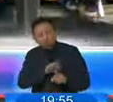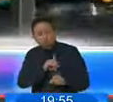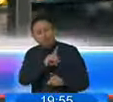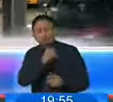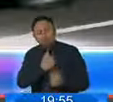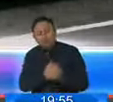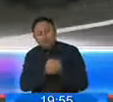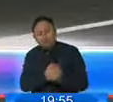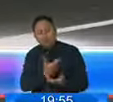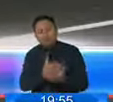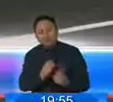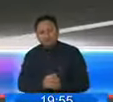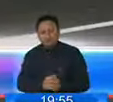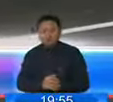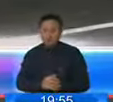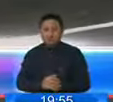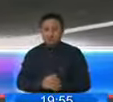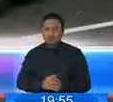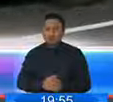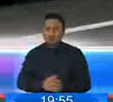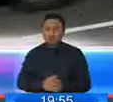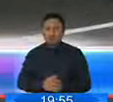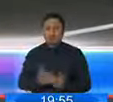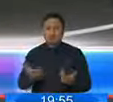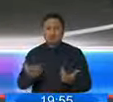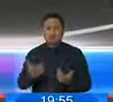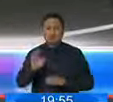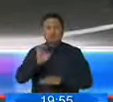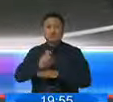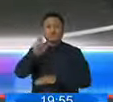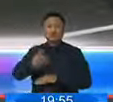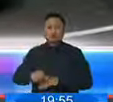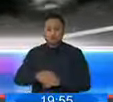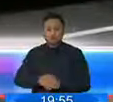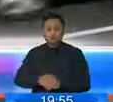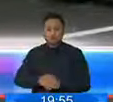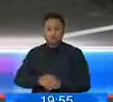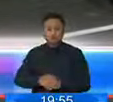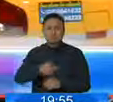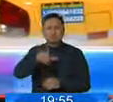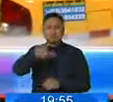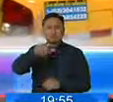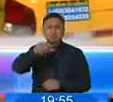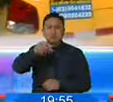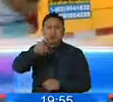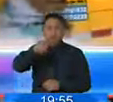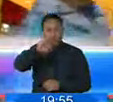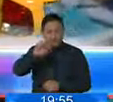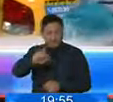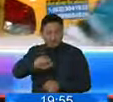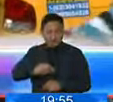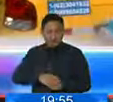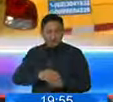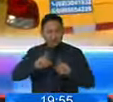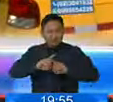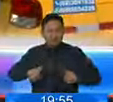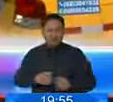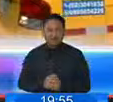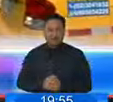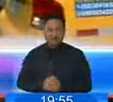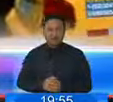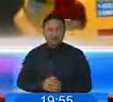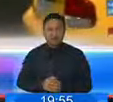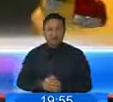amigo de los jugadores. ¿Por qué no ponen a un entrenador ecuatoriano, Alex Raguinaga y el Bisuete? Estaría de acuerdo porque es un muy